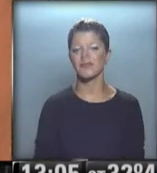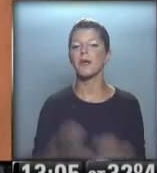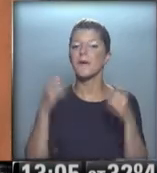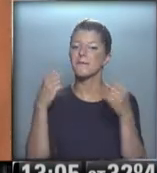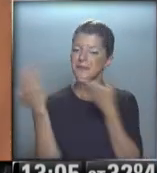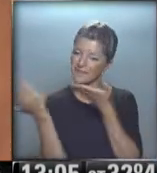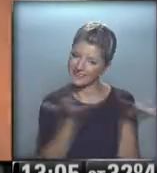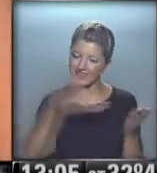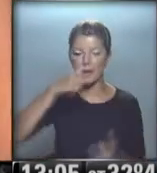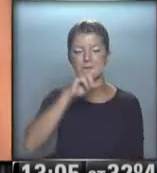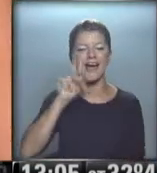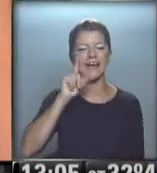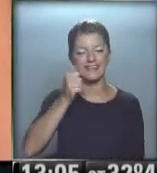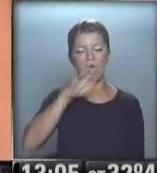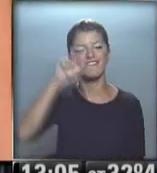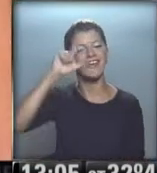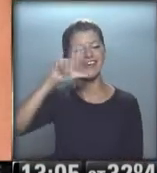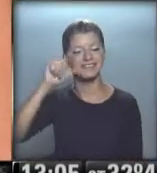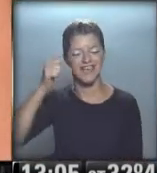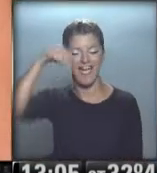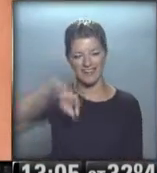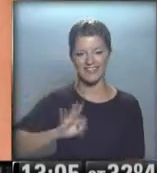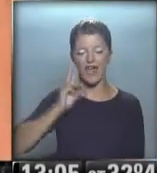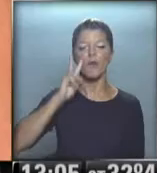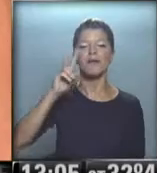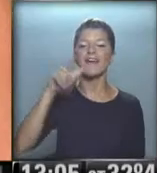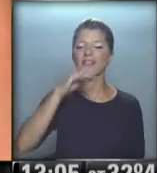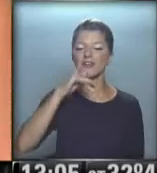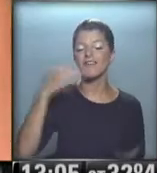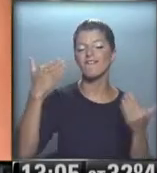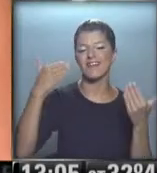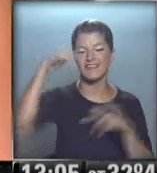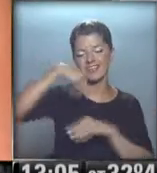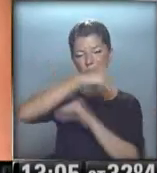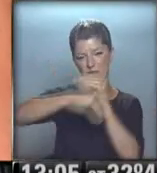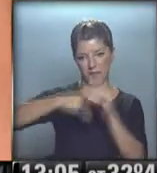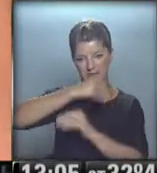Bienvenida, María Bella, a este 2014. Felicitaciones para esta familia también emocionada.